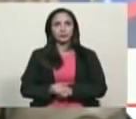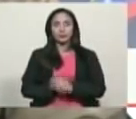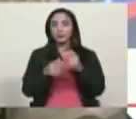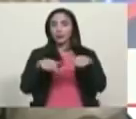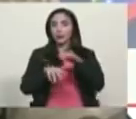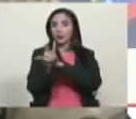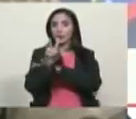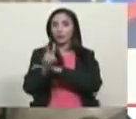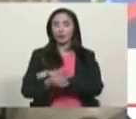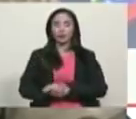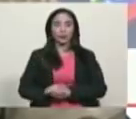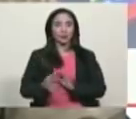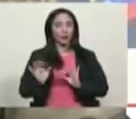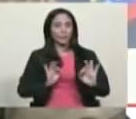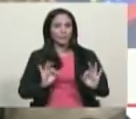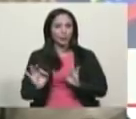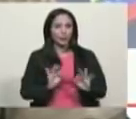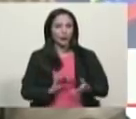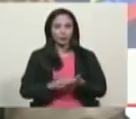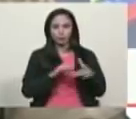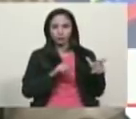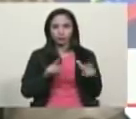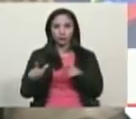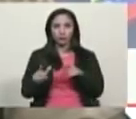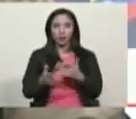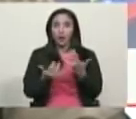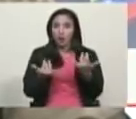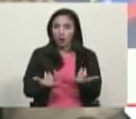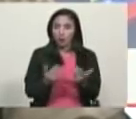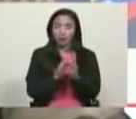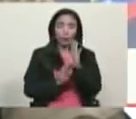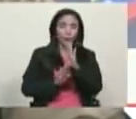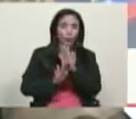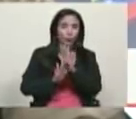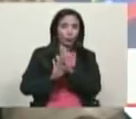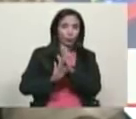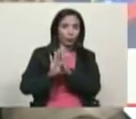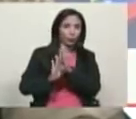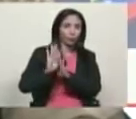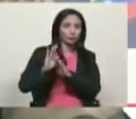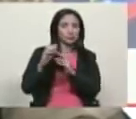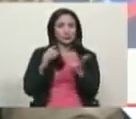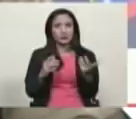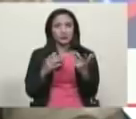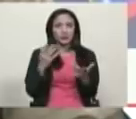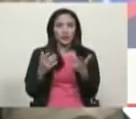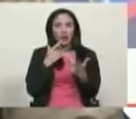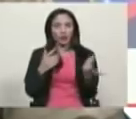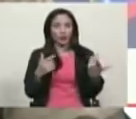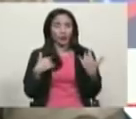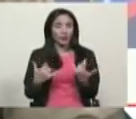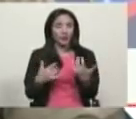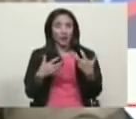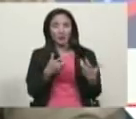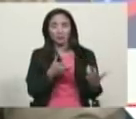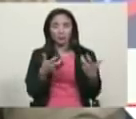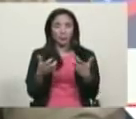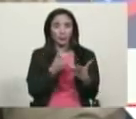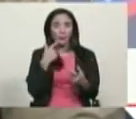Venezuela está en este momento desarrollando una batalla por su propia existencia.